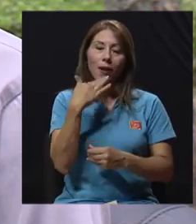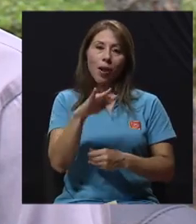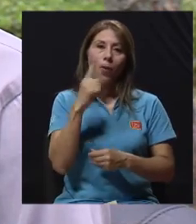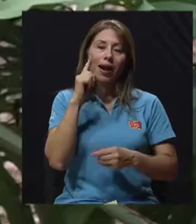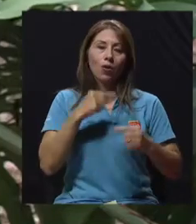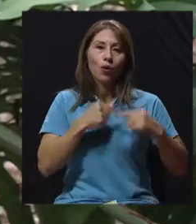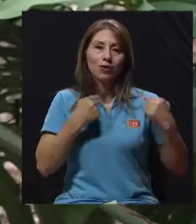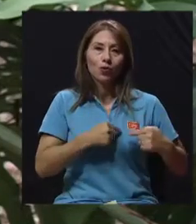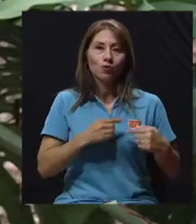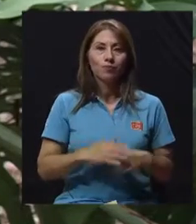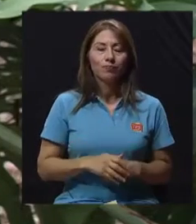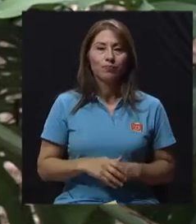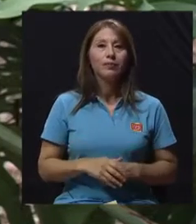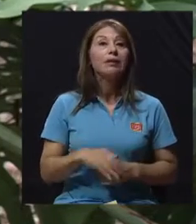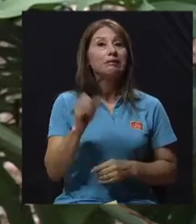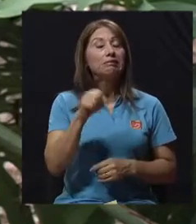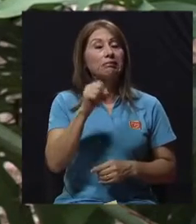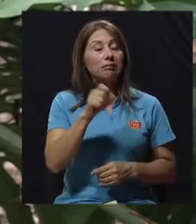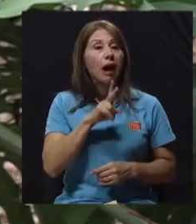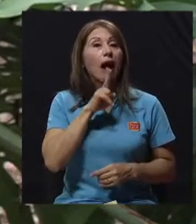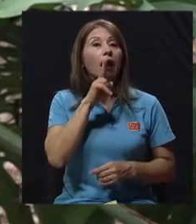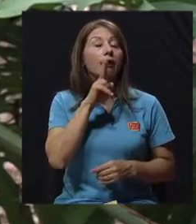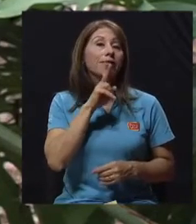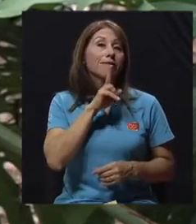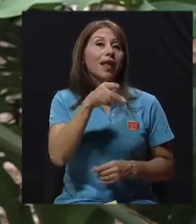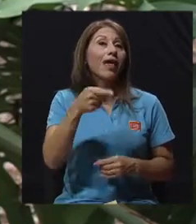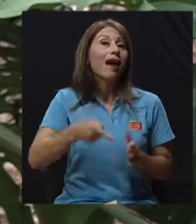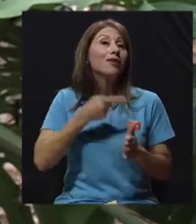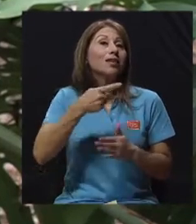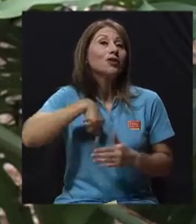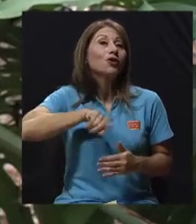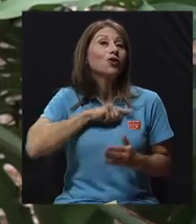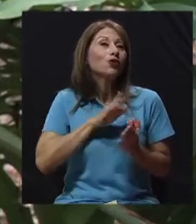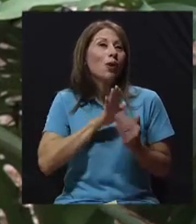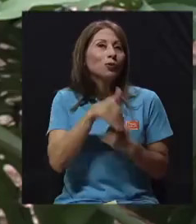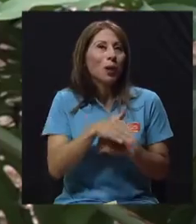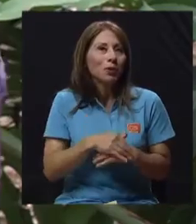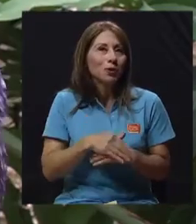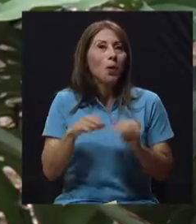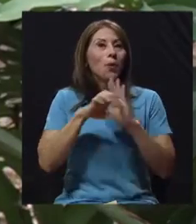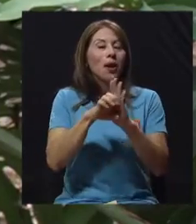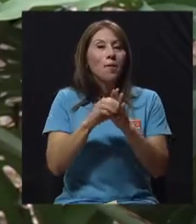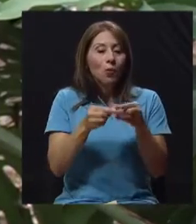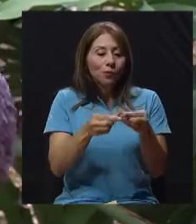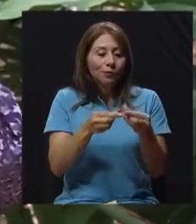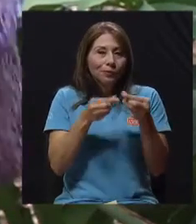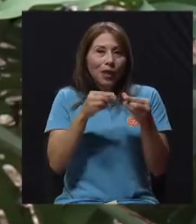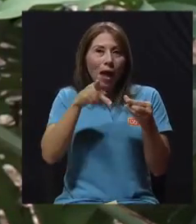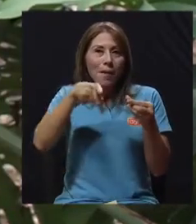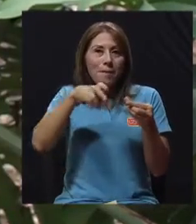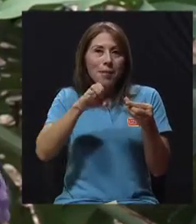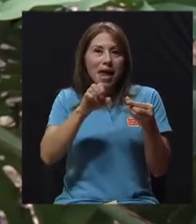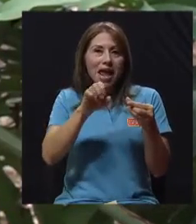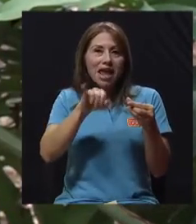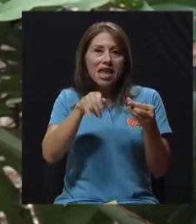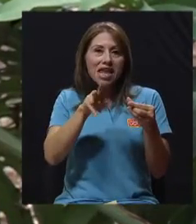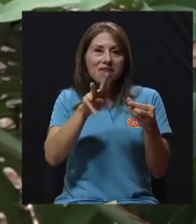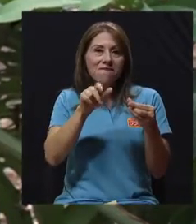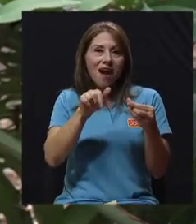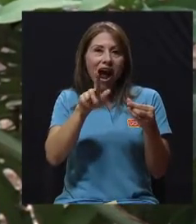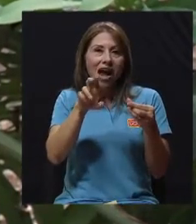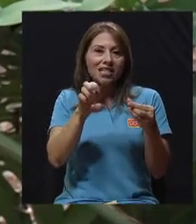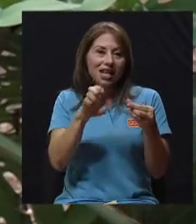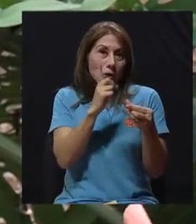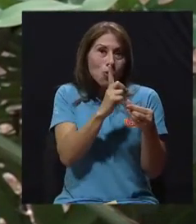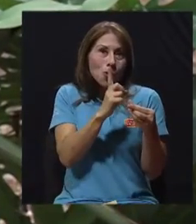para el corazón. Claro, y es que yo creo que a veces nos abusamos, ¿verdad, doctor? Decimos un pejibaye y son 5 y con mayonesa y le agregamos sí. De todo.